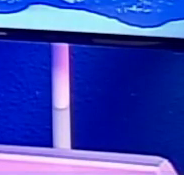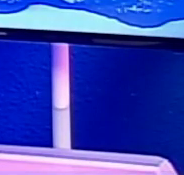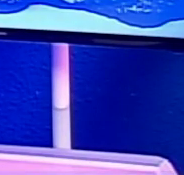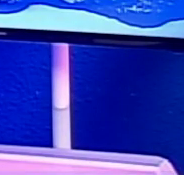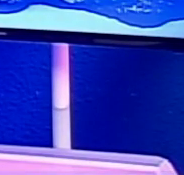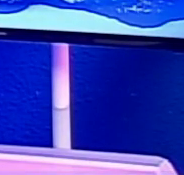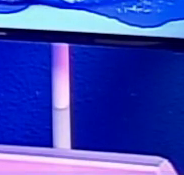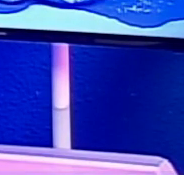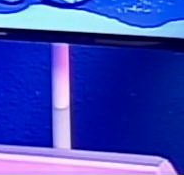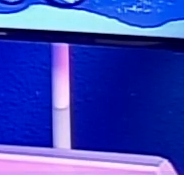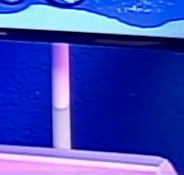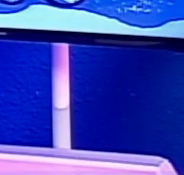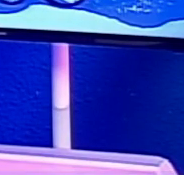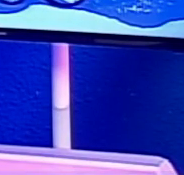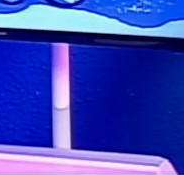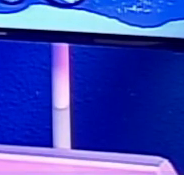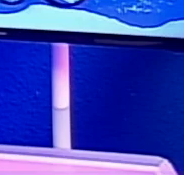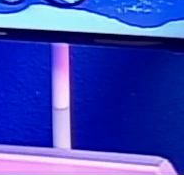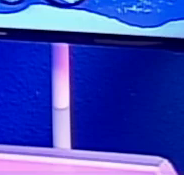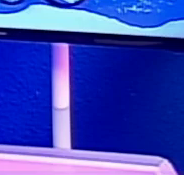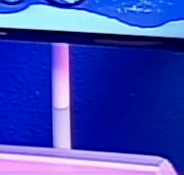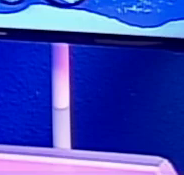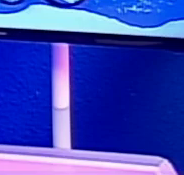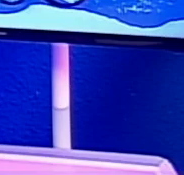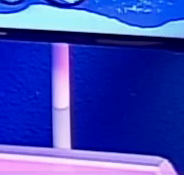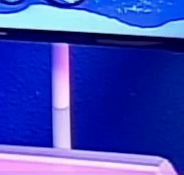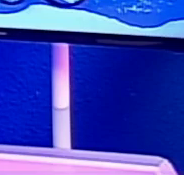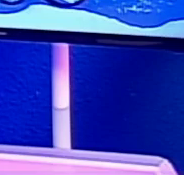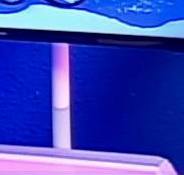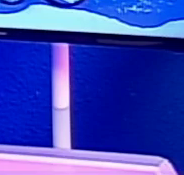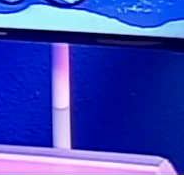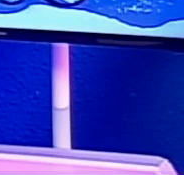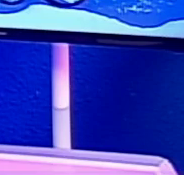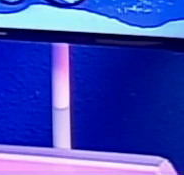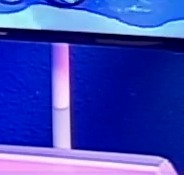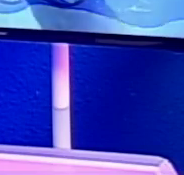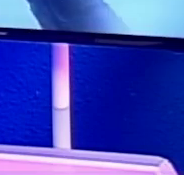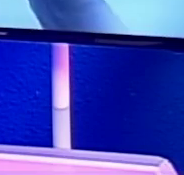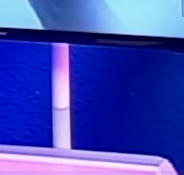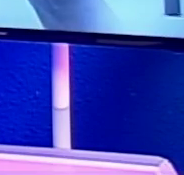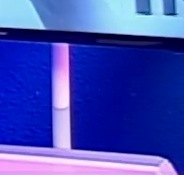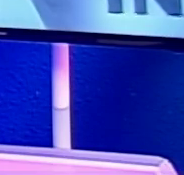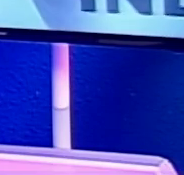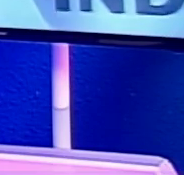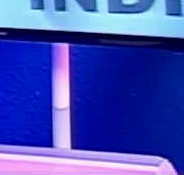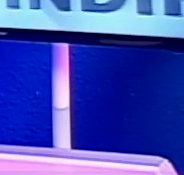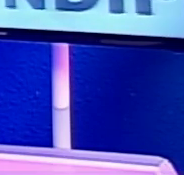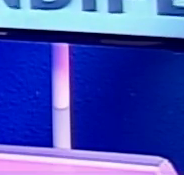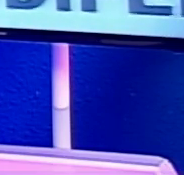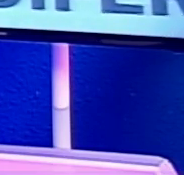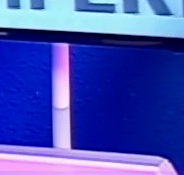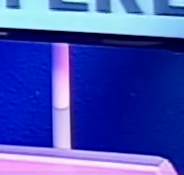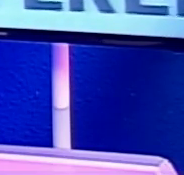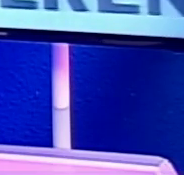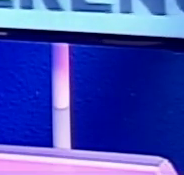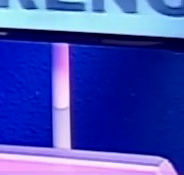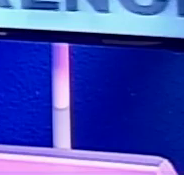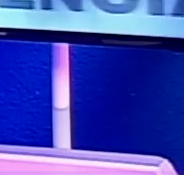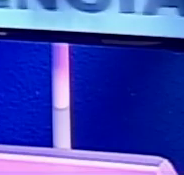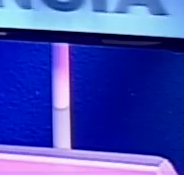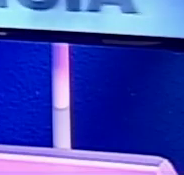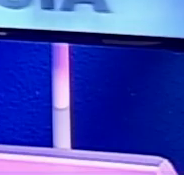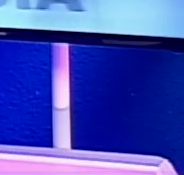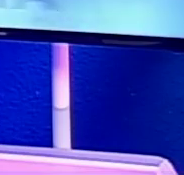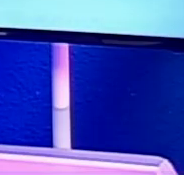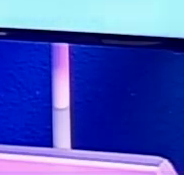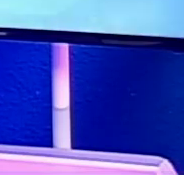Alentar a las víctimas de violencia a denunciar a tiempo es un paso para detener al agresor. Noticiero Venevisión te recuerda, con violencia